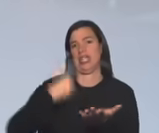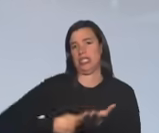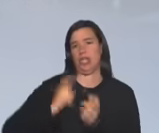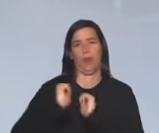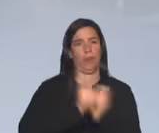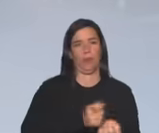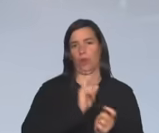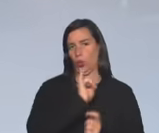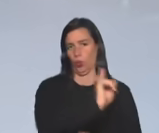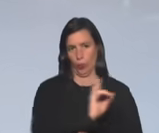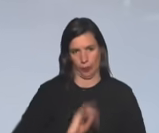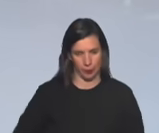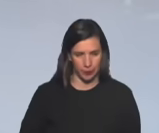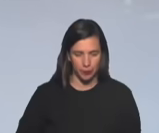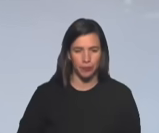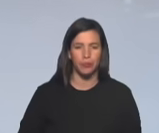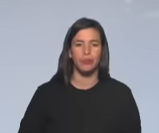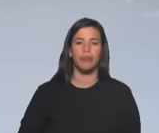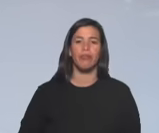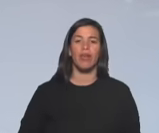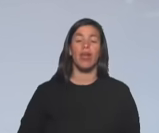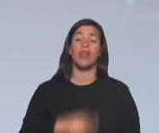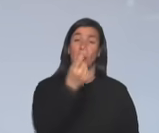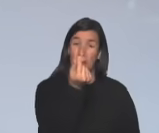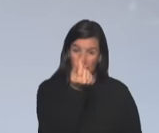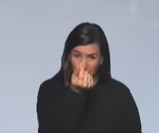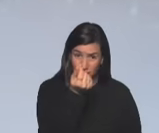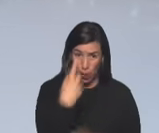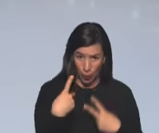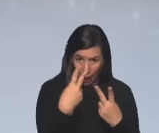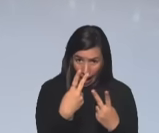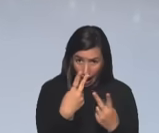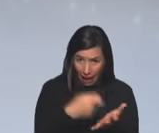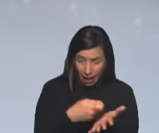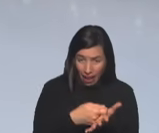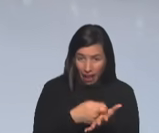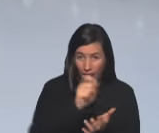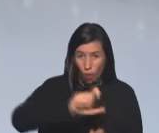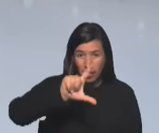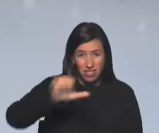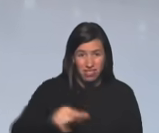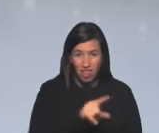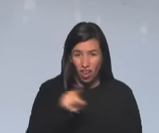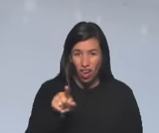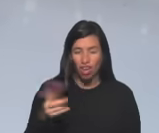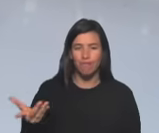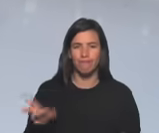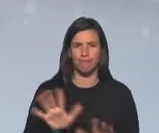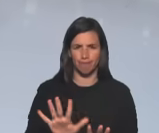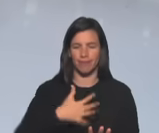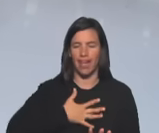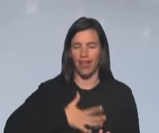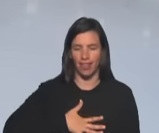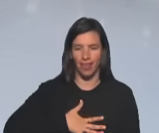Aires. Ahí está la pregunta, ¿aumenta el boleto? Y para llevar tranquilidad a quienes están en sus casas, la realidad es que